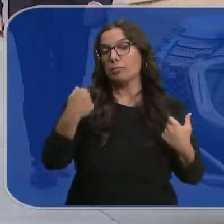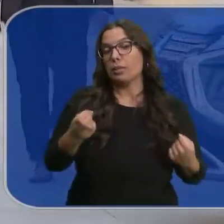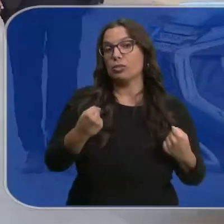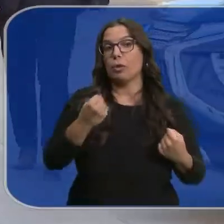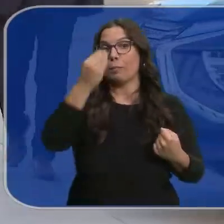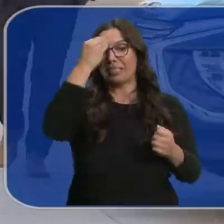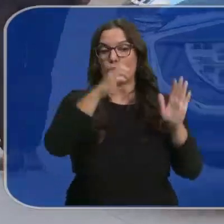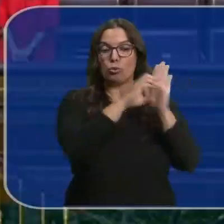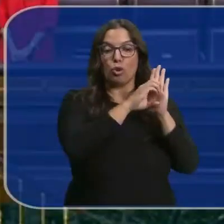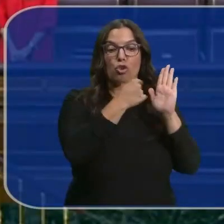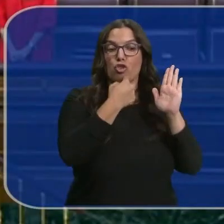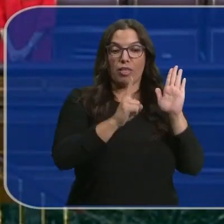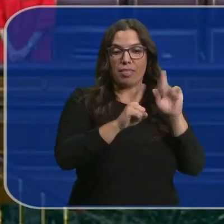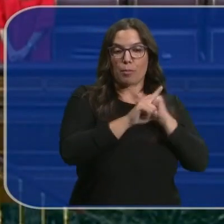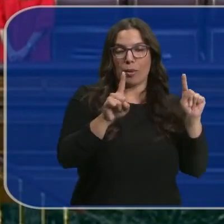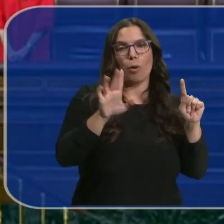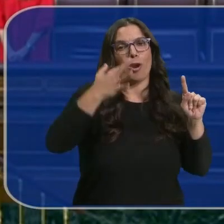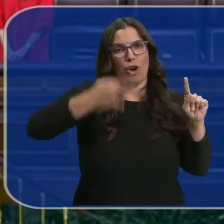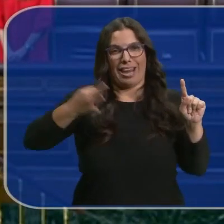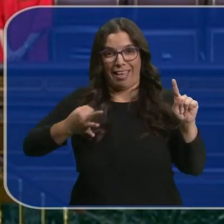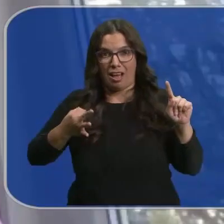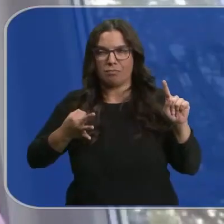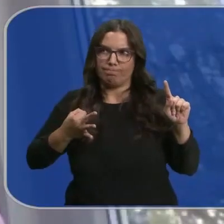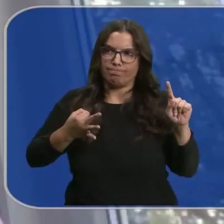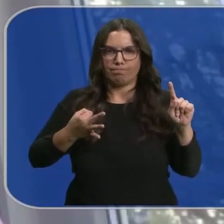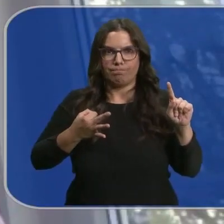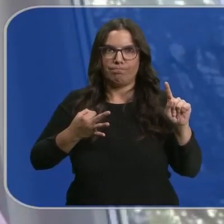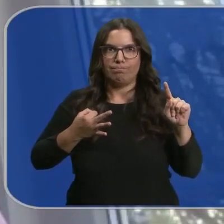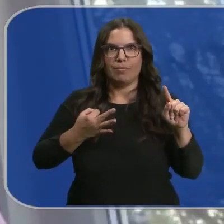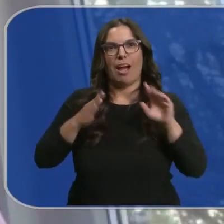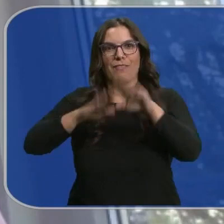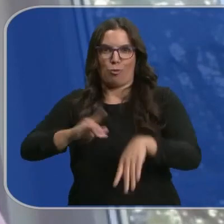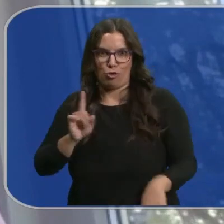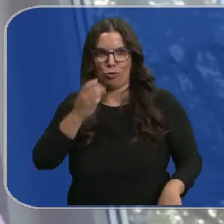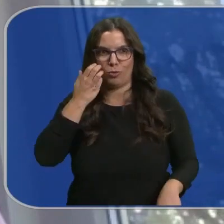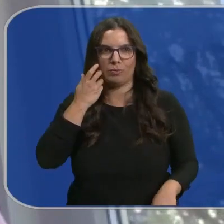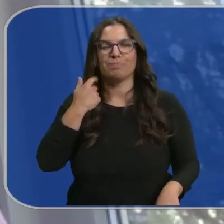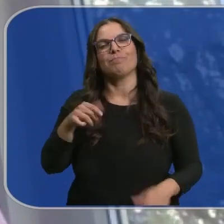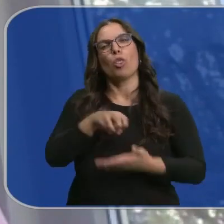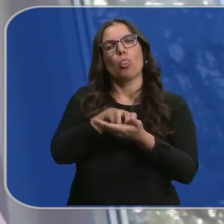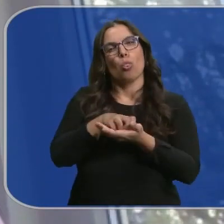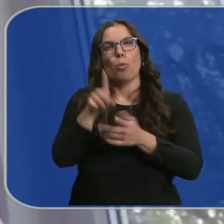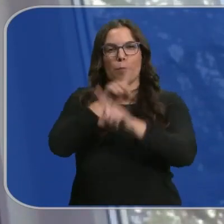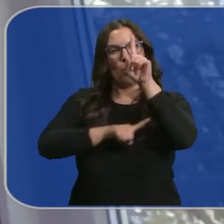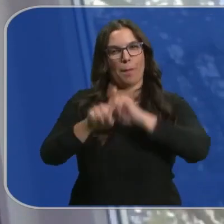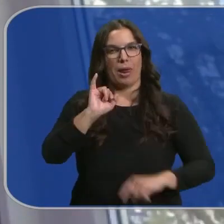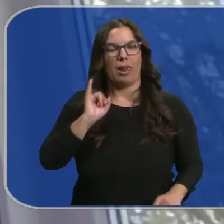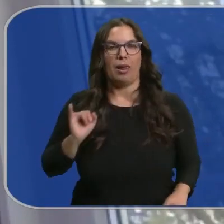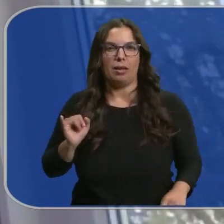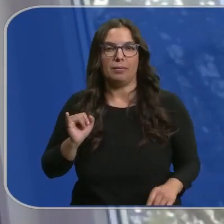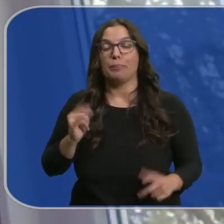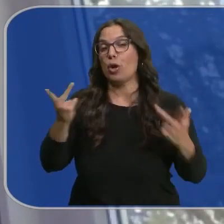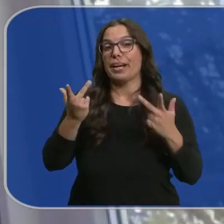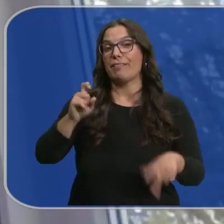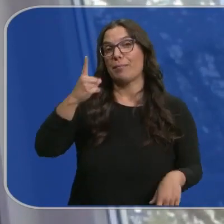que no lo prohíba la Carta Magna no supone que sea constitucional. Yo creo que ahí habría serios problemas. El